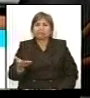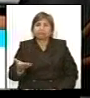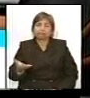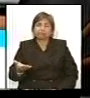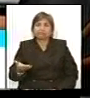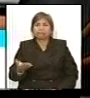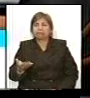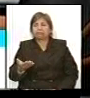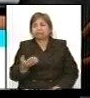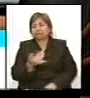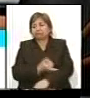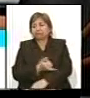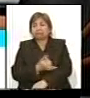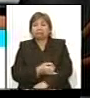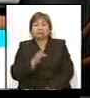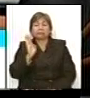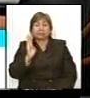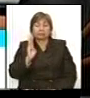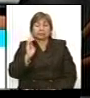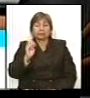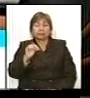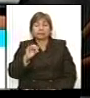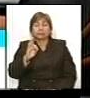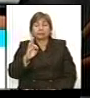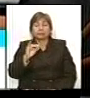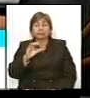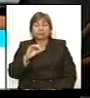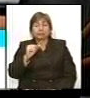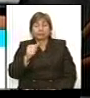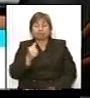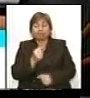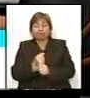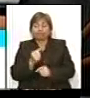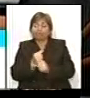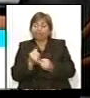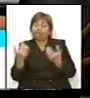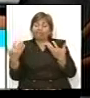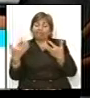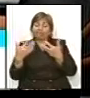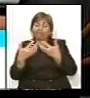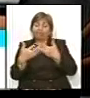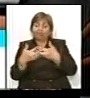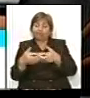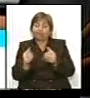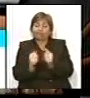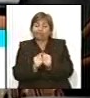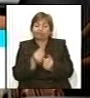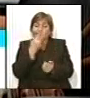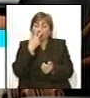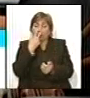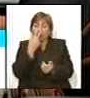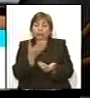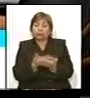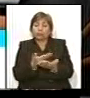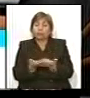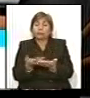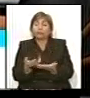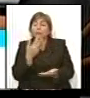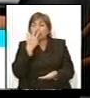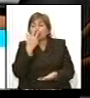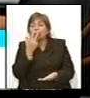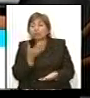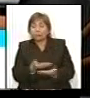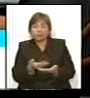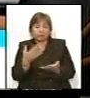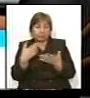alguna entidad, beneficencias públicas también, que estamos trabajando a la par con ellos todo lo que es la parte del saneamiento. En este grupo,